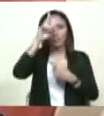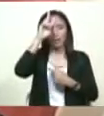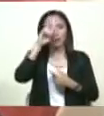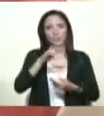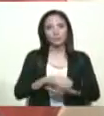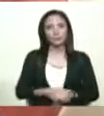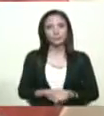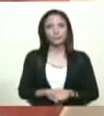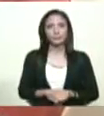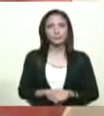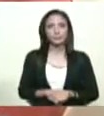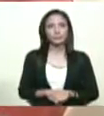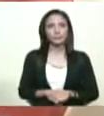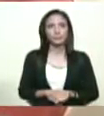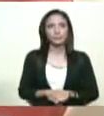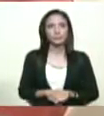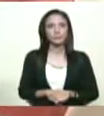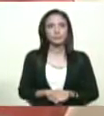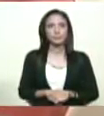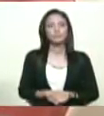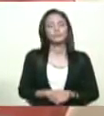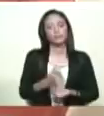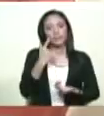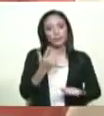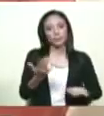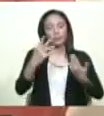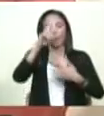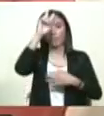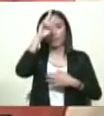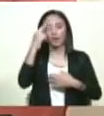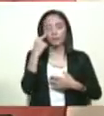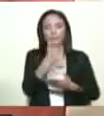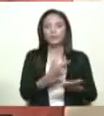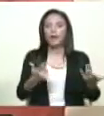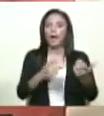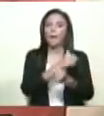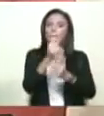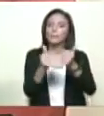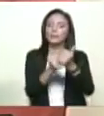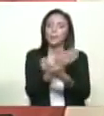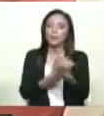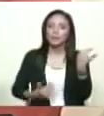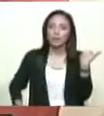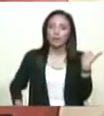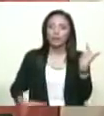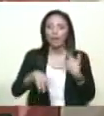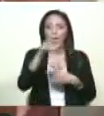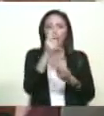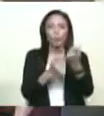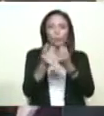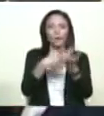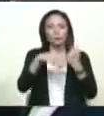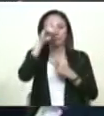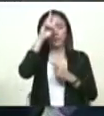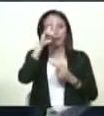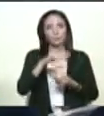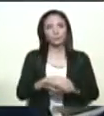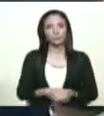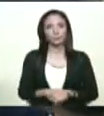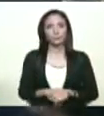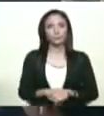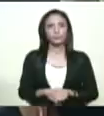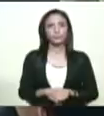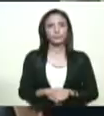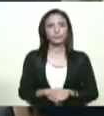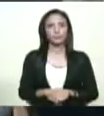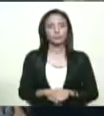al sar de la economía tarek el aissami el sultán de la economía tarek